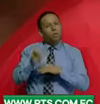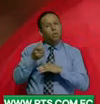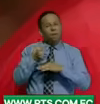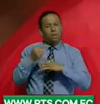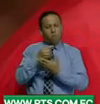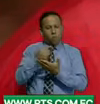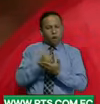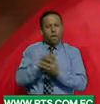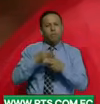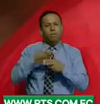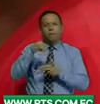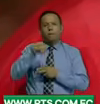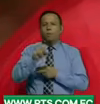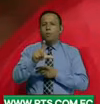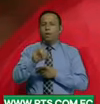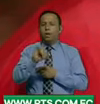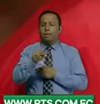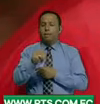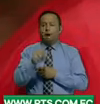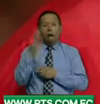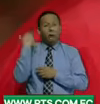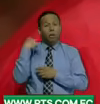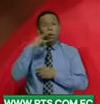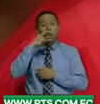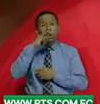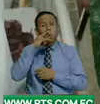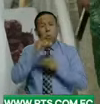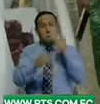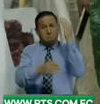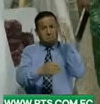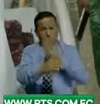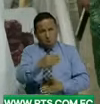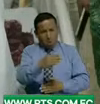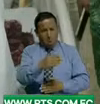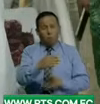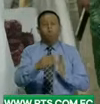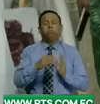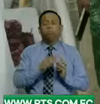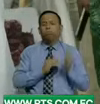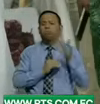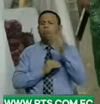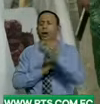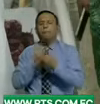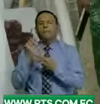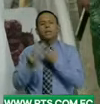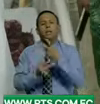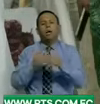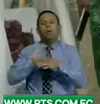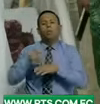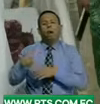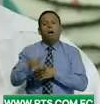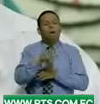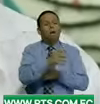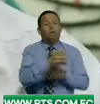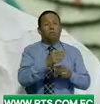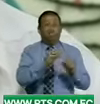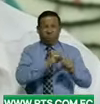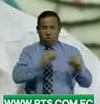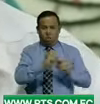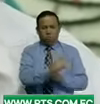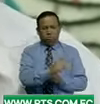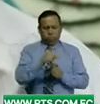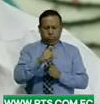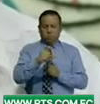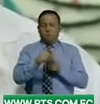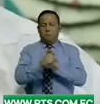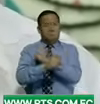Molina. Él visitó al menor que sufrió la amputación de su mano derecha tras explotarle una camareta. Este es un